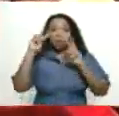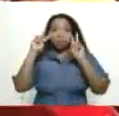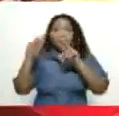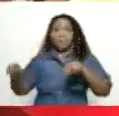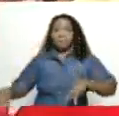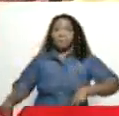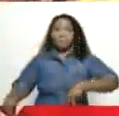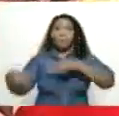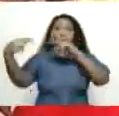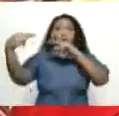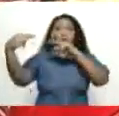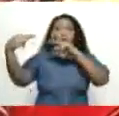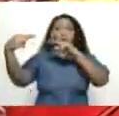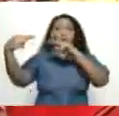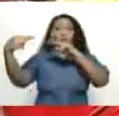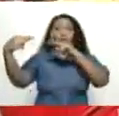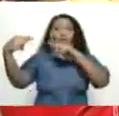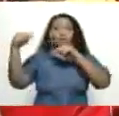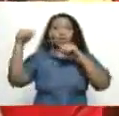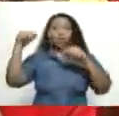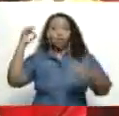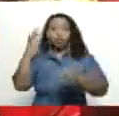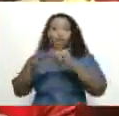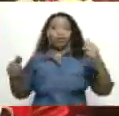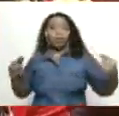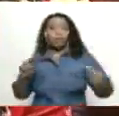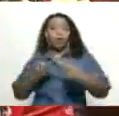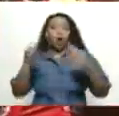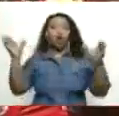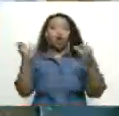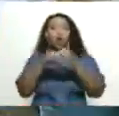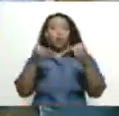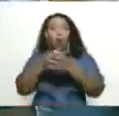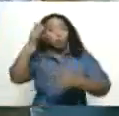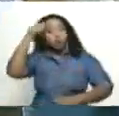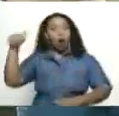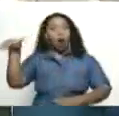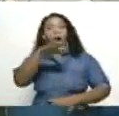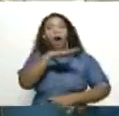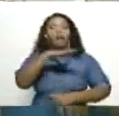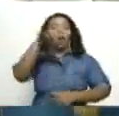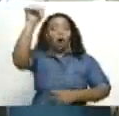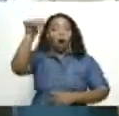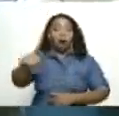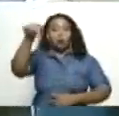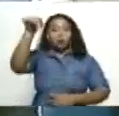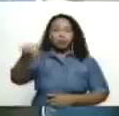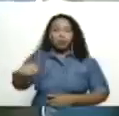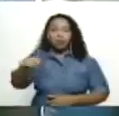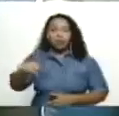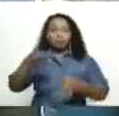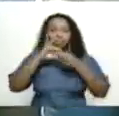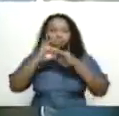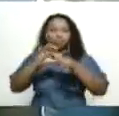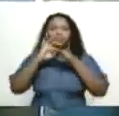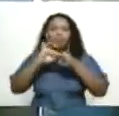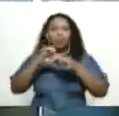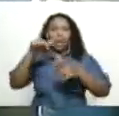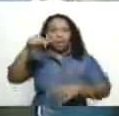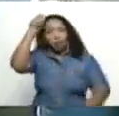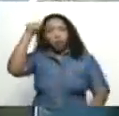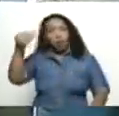hermanos y hermanas, con este pueblo digno, este pueblo unido, este